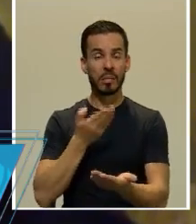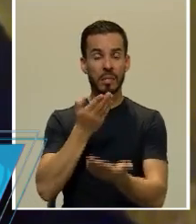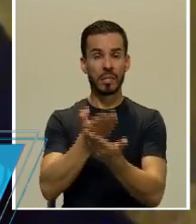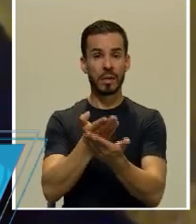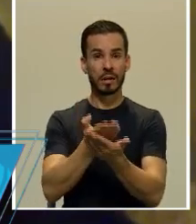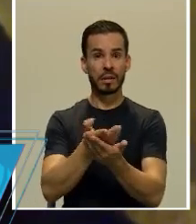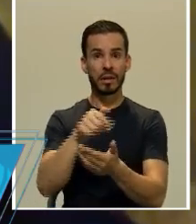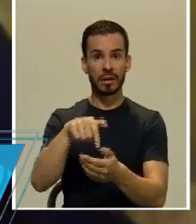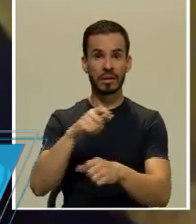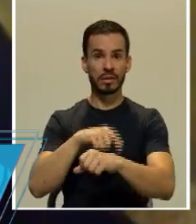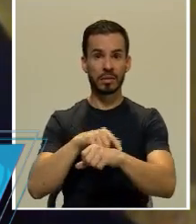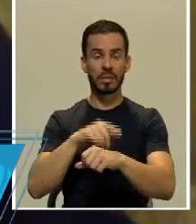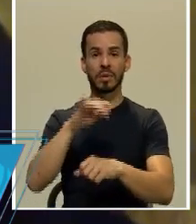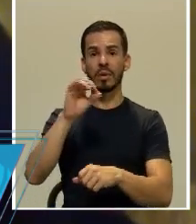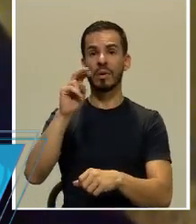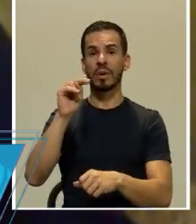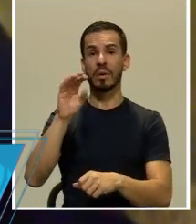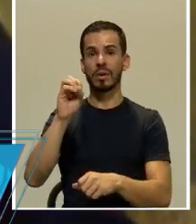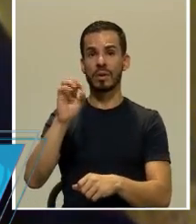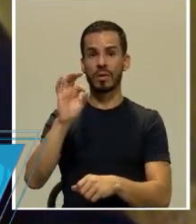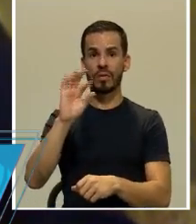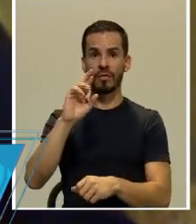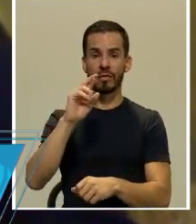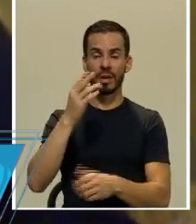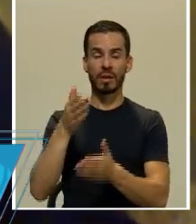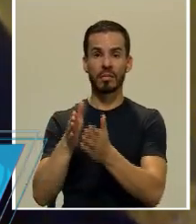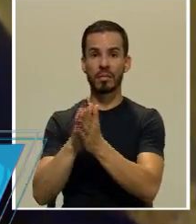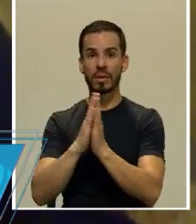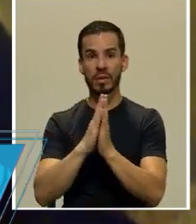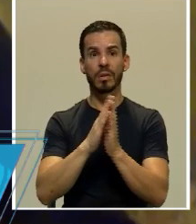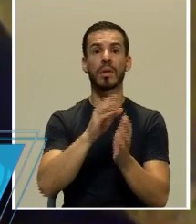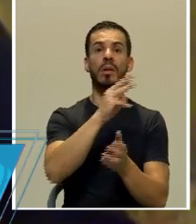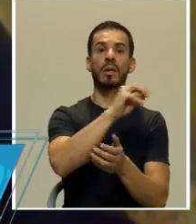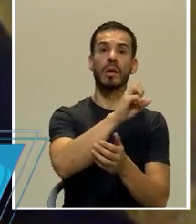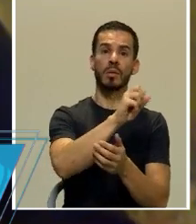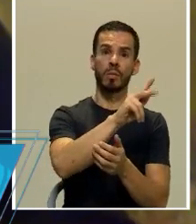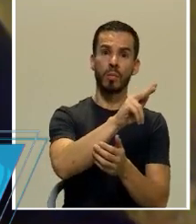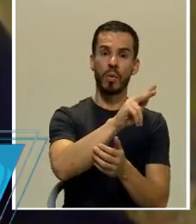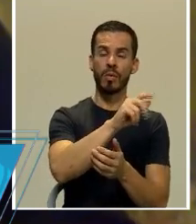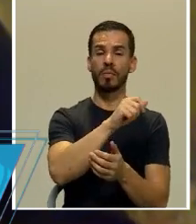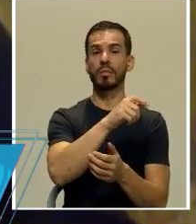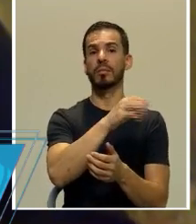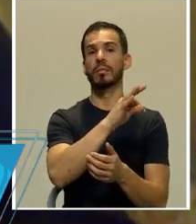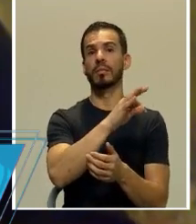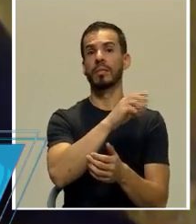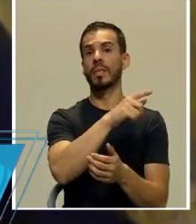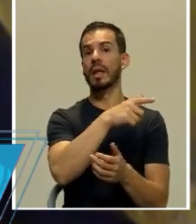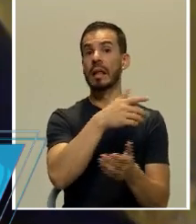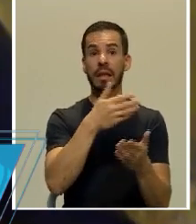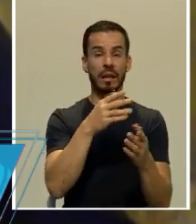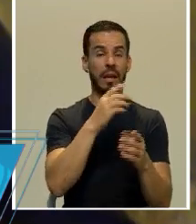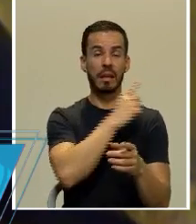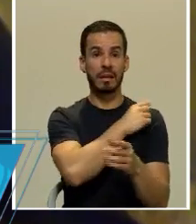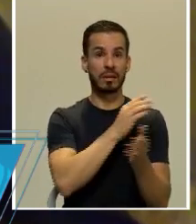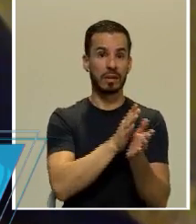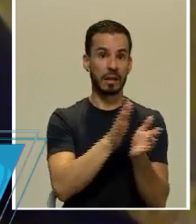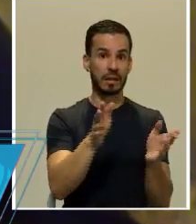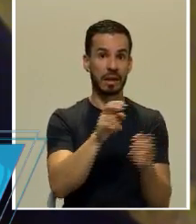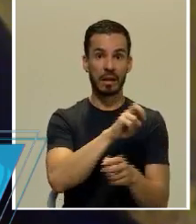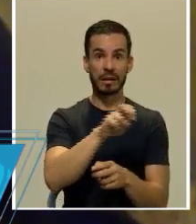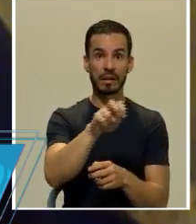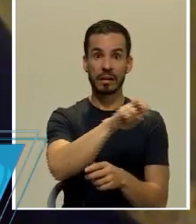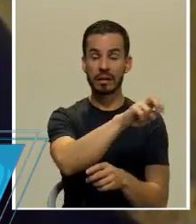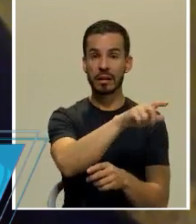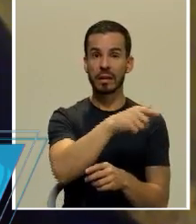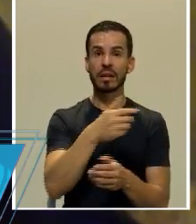planteado en este momento por el INCOFER a solicitud de Obras Públicas y Transportes de la Dirección General de Tránsito hizo